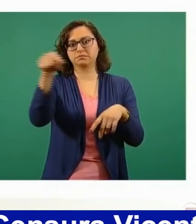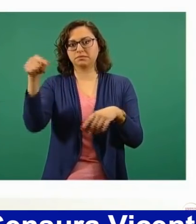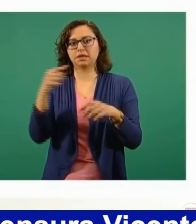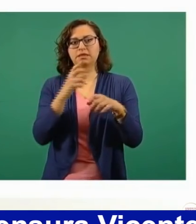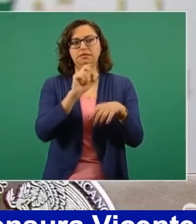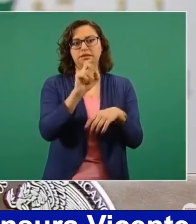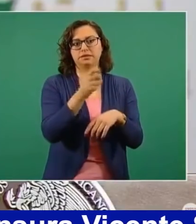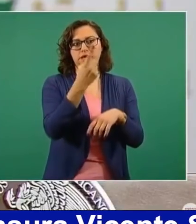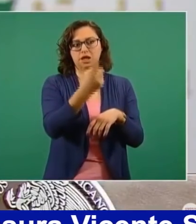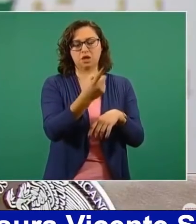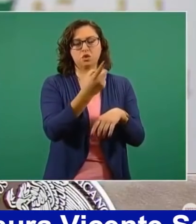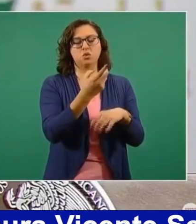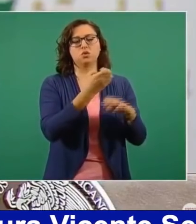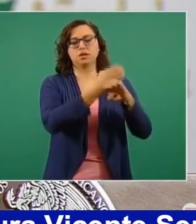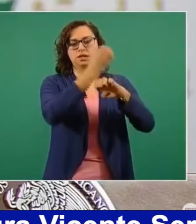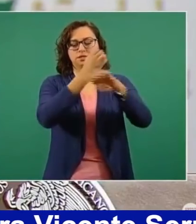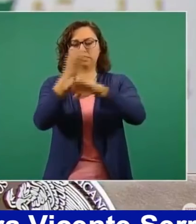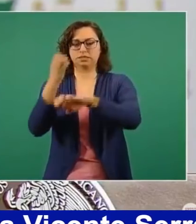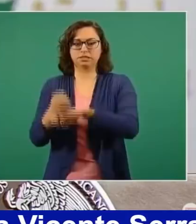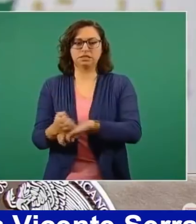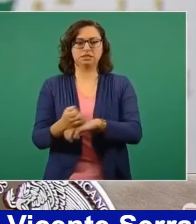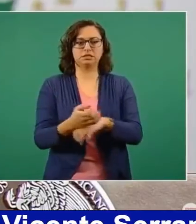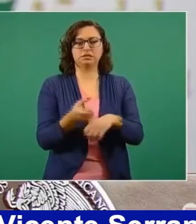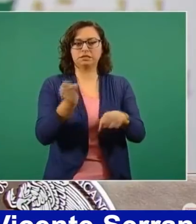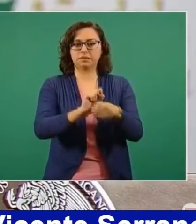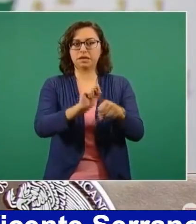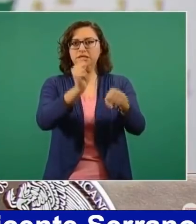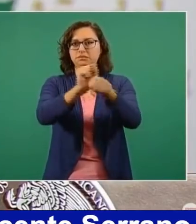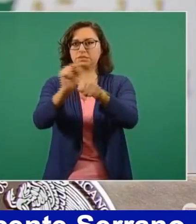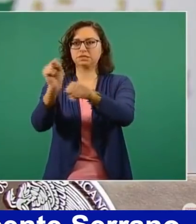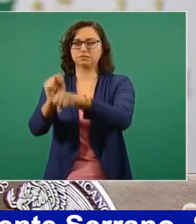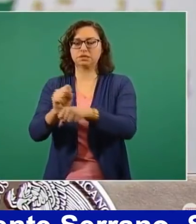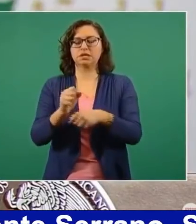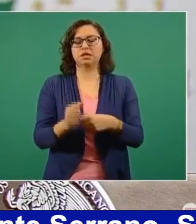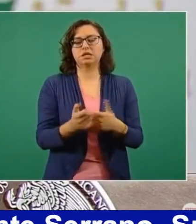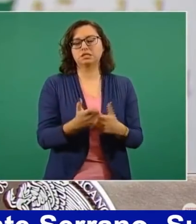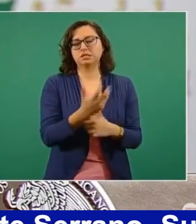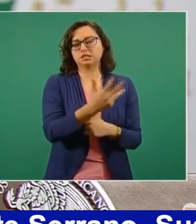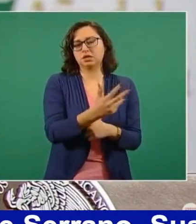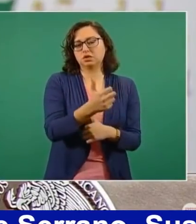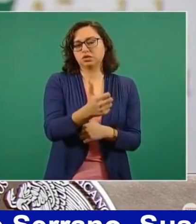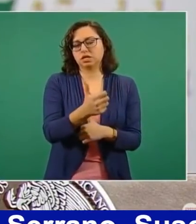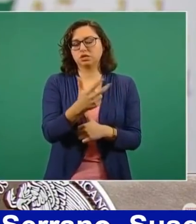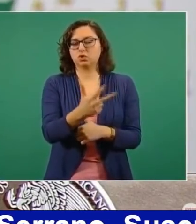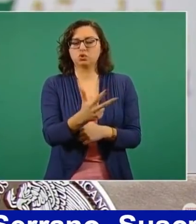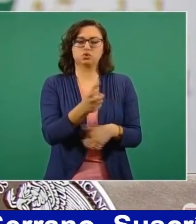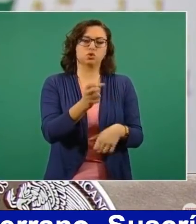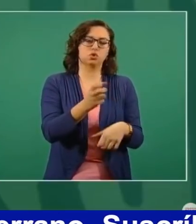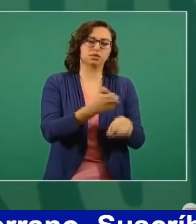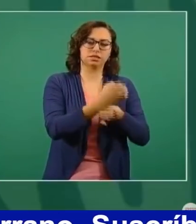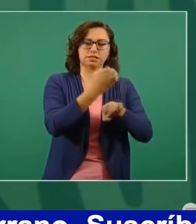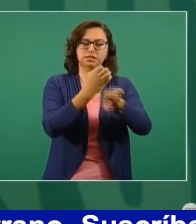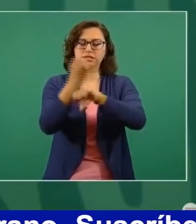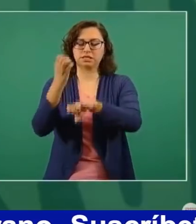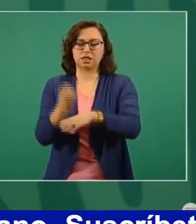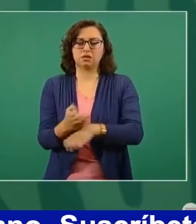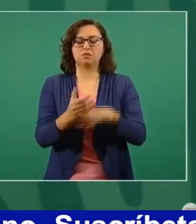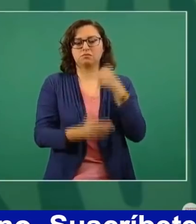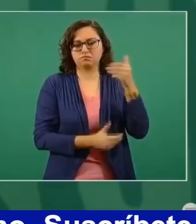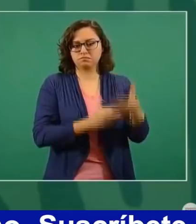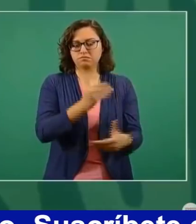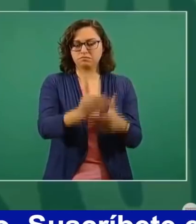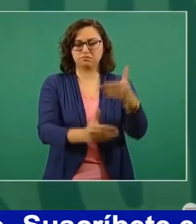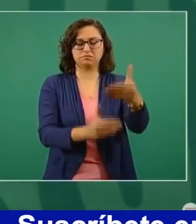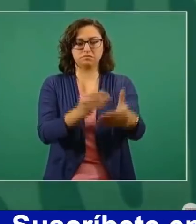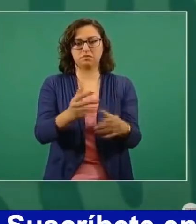bloques semanales de 5, 6, 7, en algunos casos 8 entidades federativas, con el propósito de ir avanzando